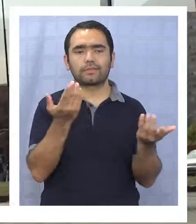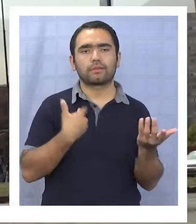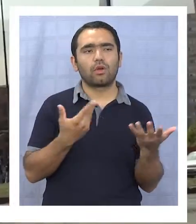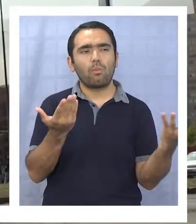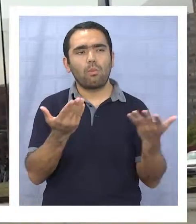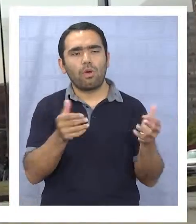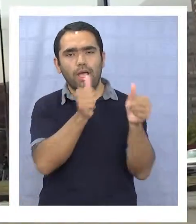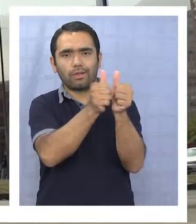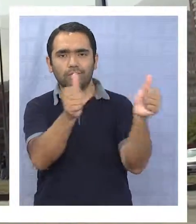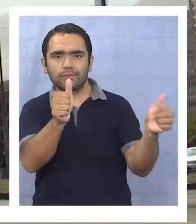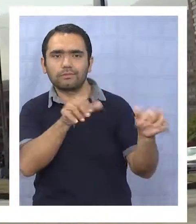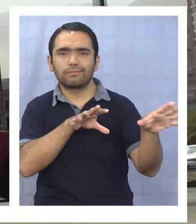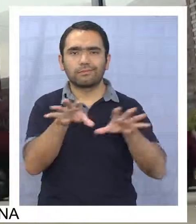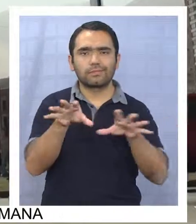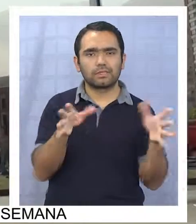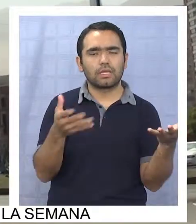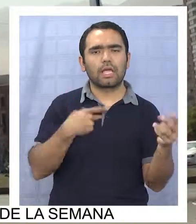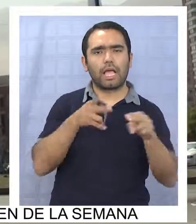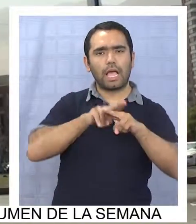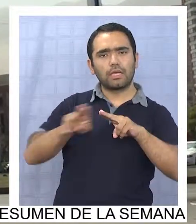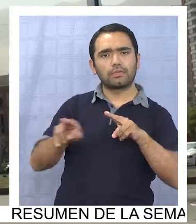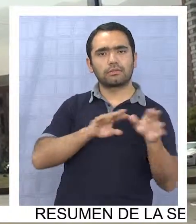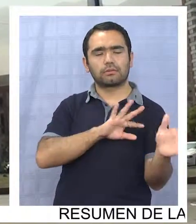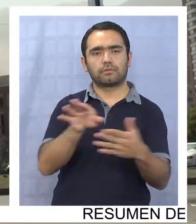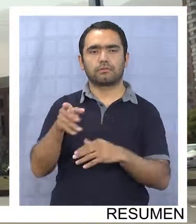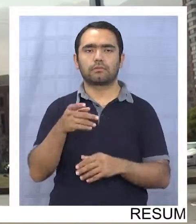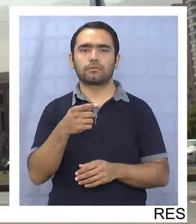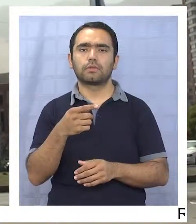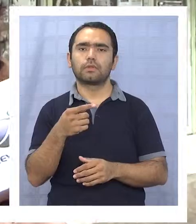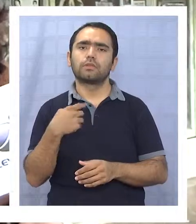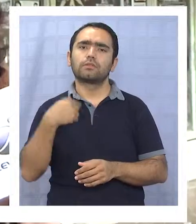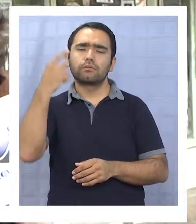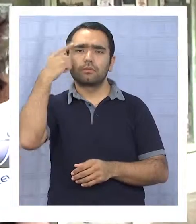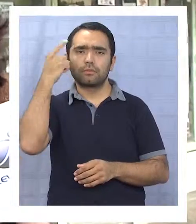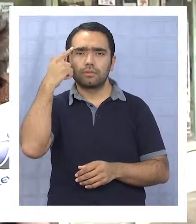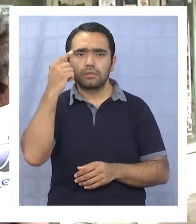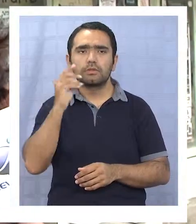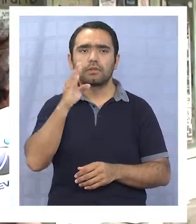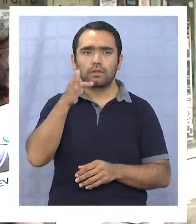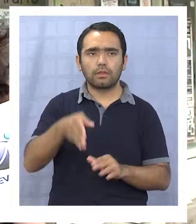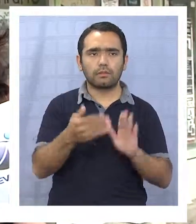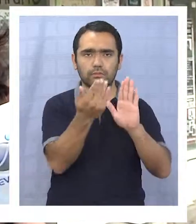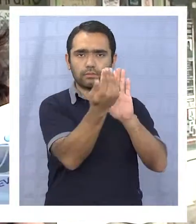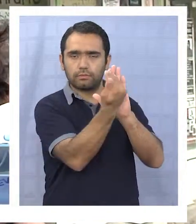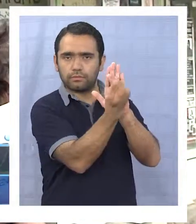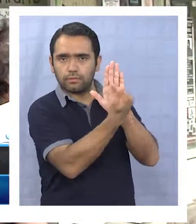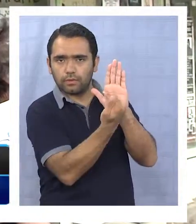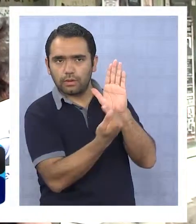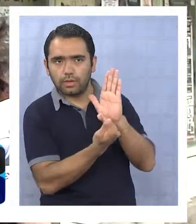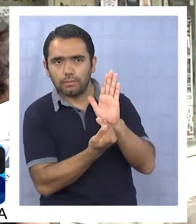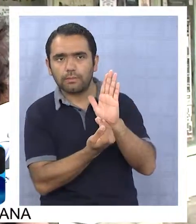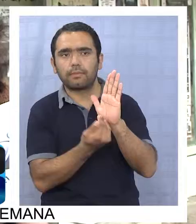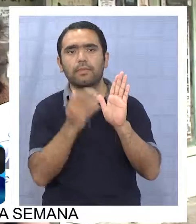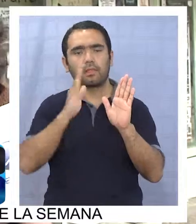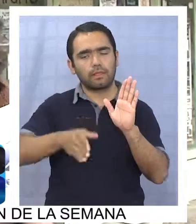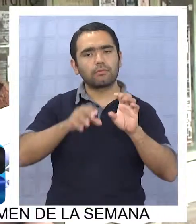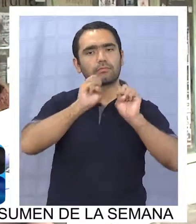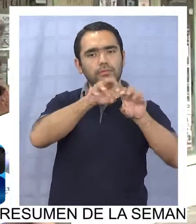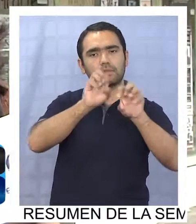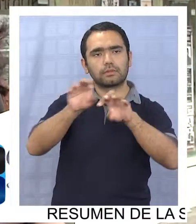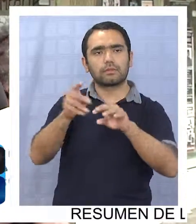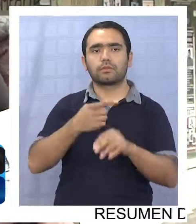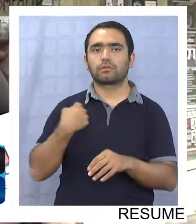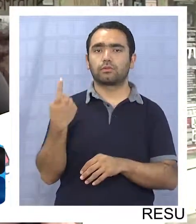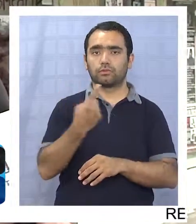universitarias por lo menos que se repasen los contenidos que se están estableciendo en los programas y nosotros nos hemos comprometido